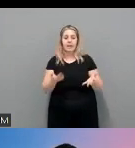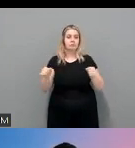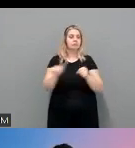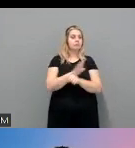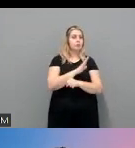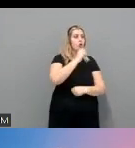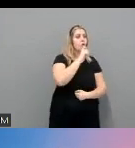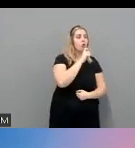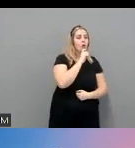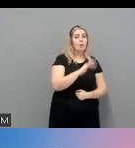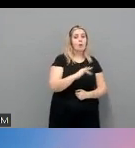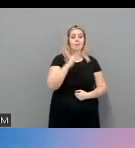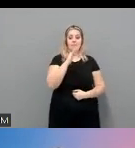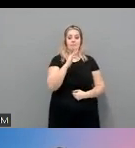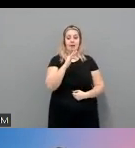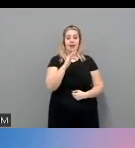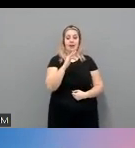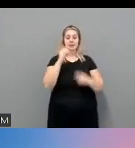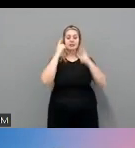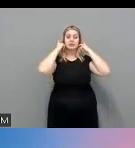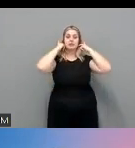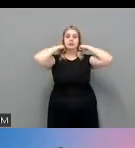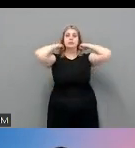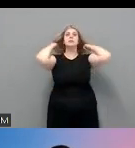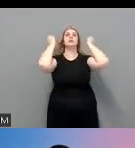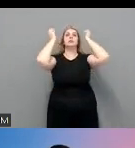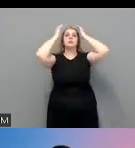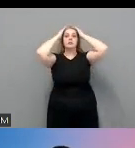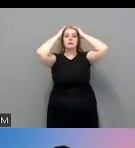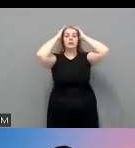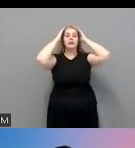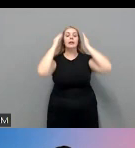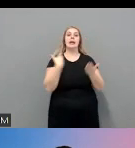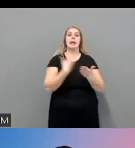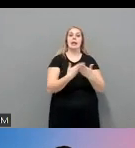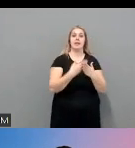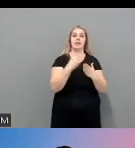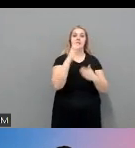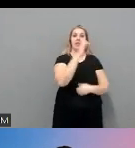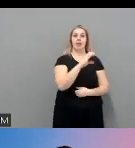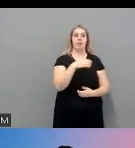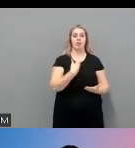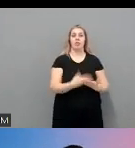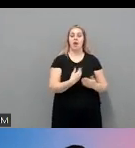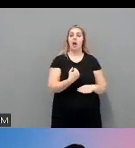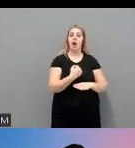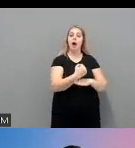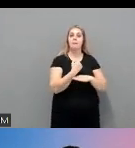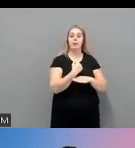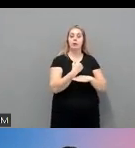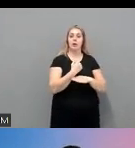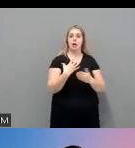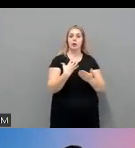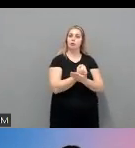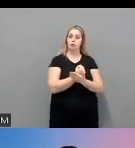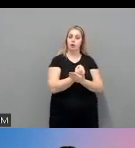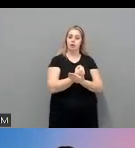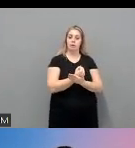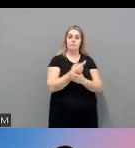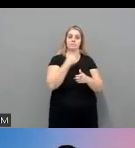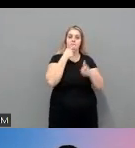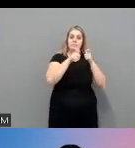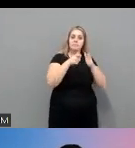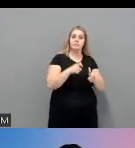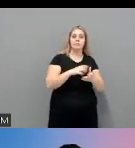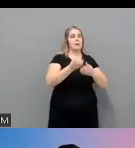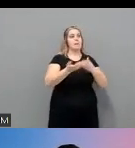y cómo están, ¿no?, sustentadas en la evidencia y en la ciencia, todo, nuestras palabras,